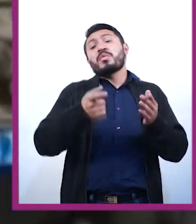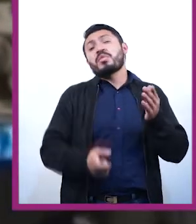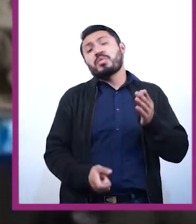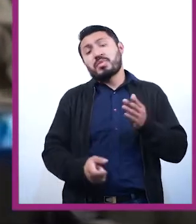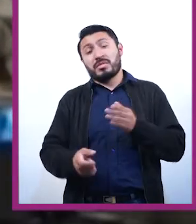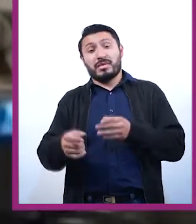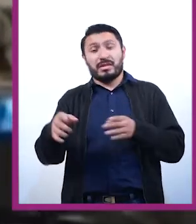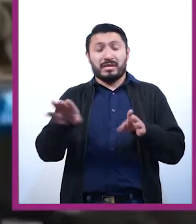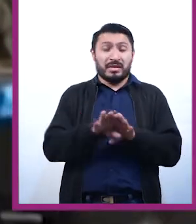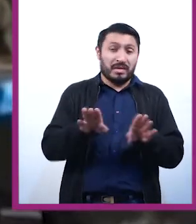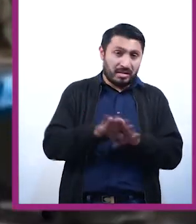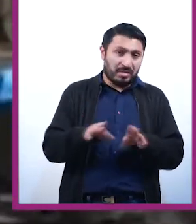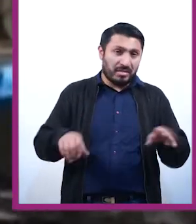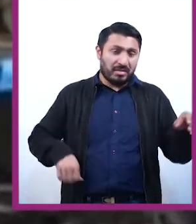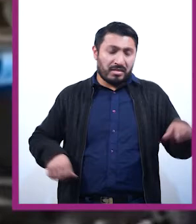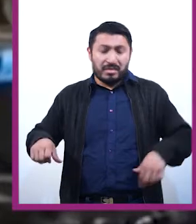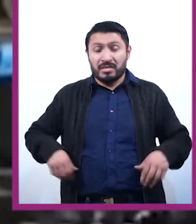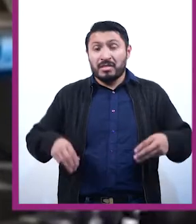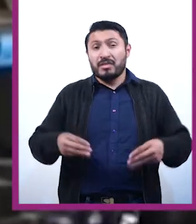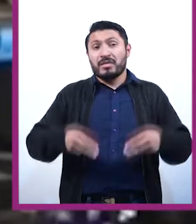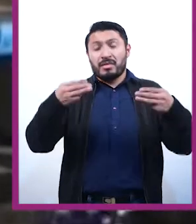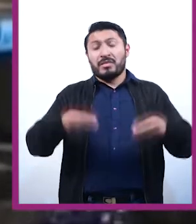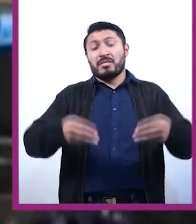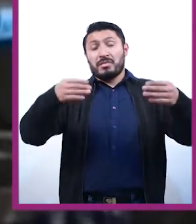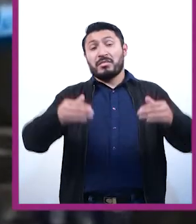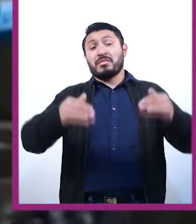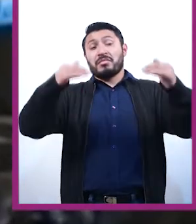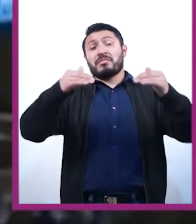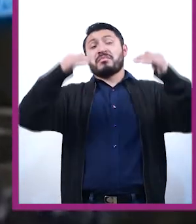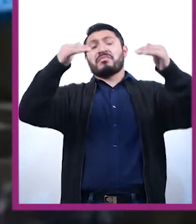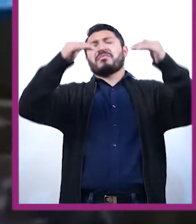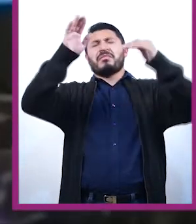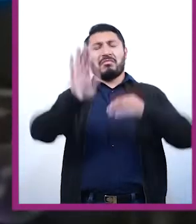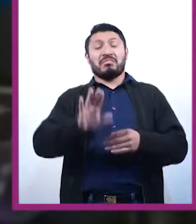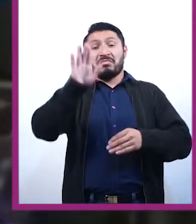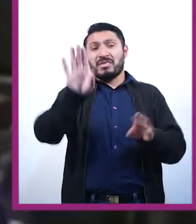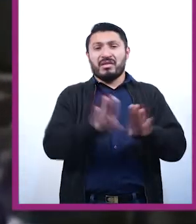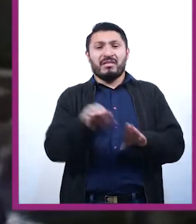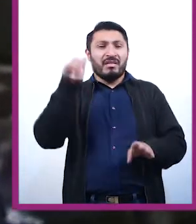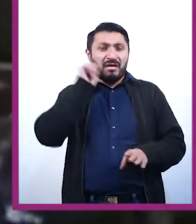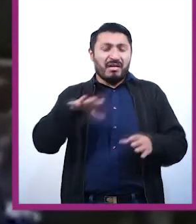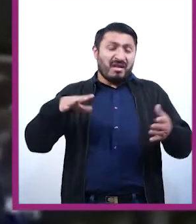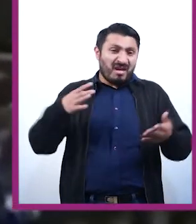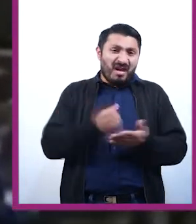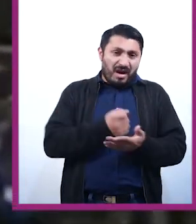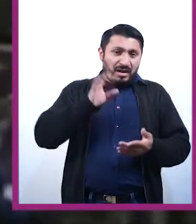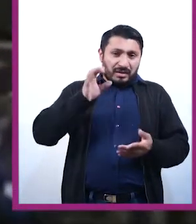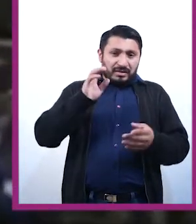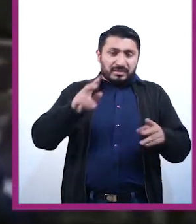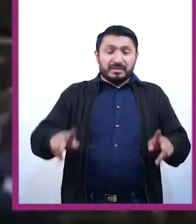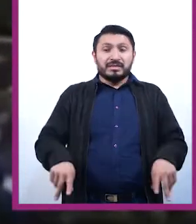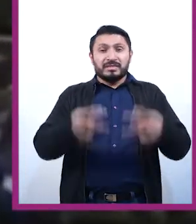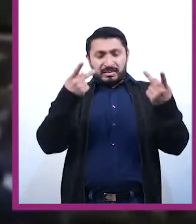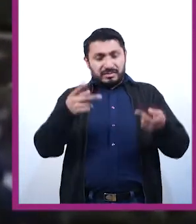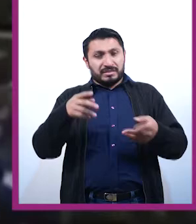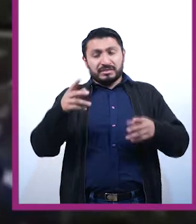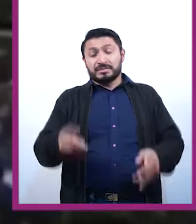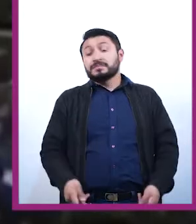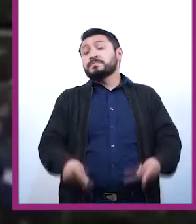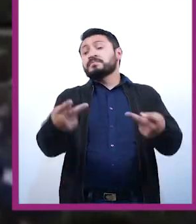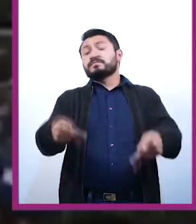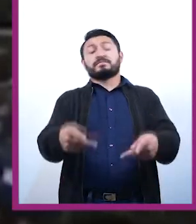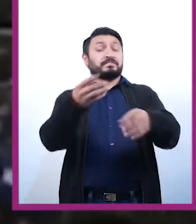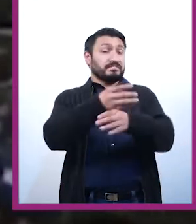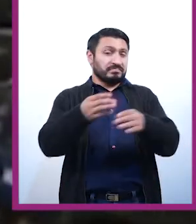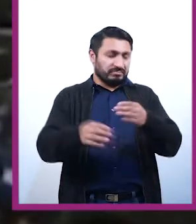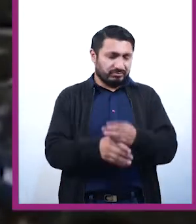eran bajísimos. Y como las acciones del mercado subían y subían, aparentemente siempre se ganaba al momento de revender